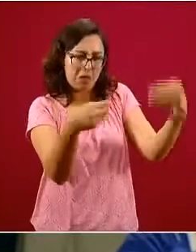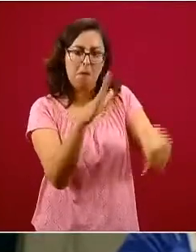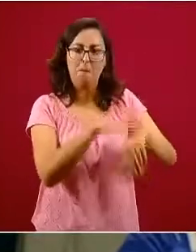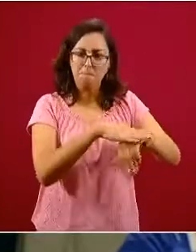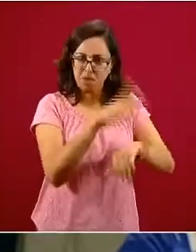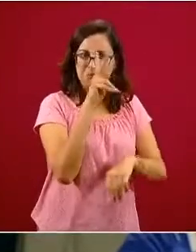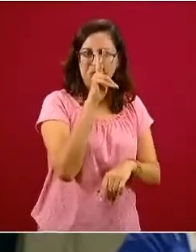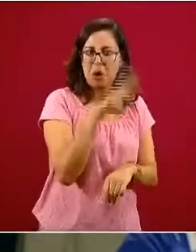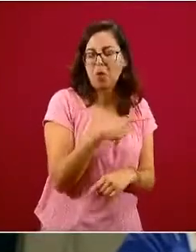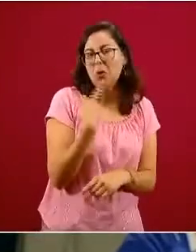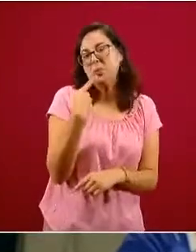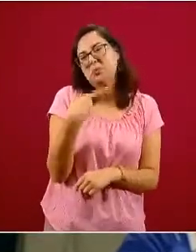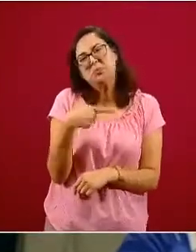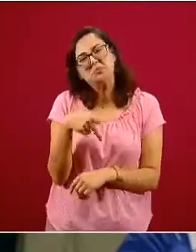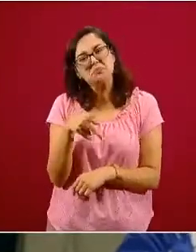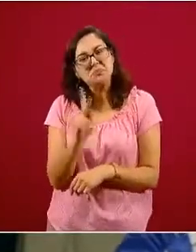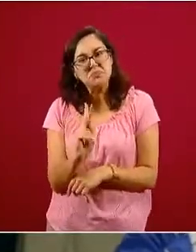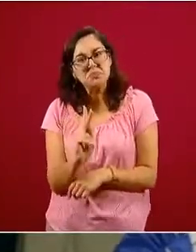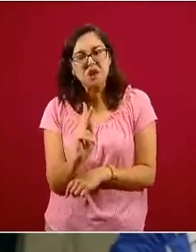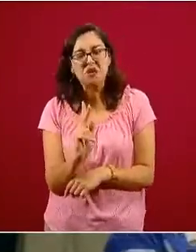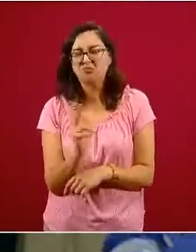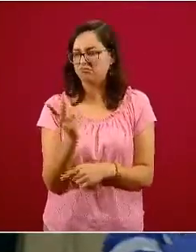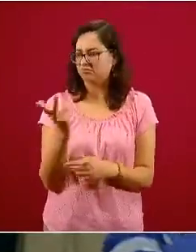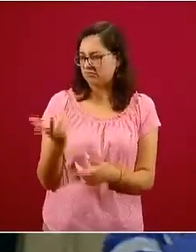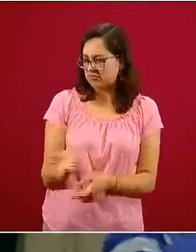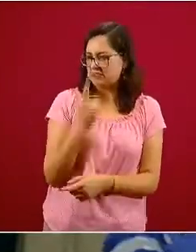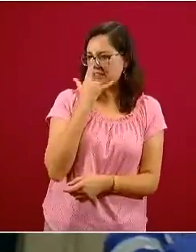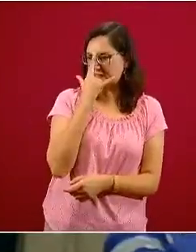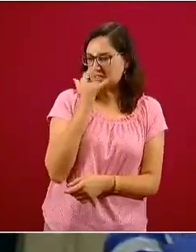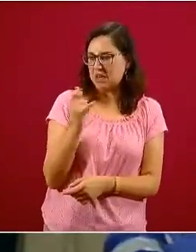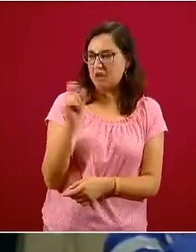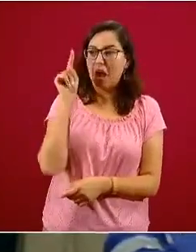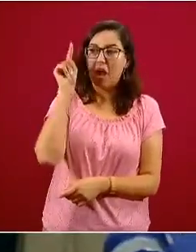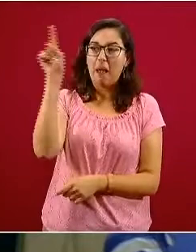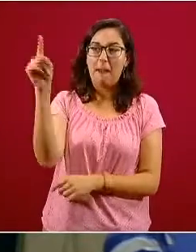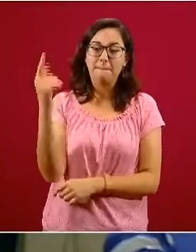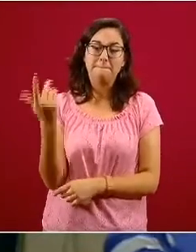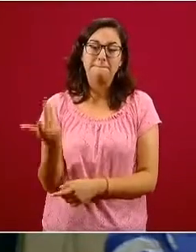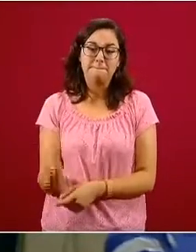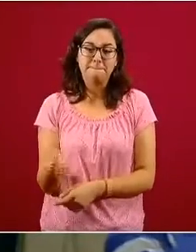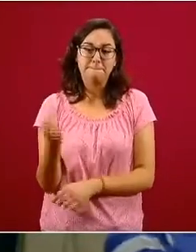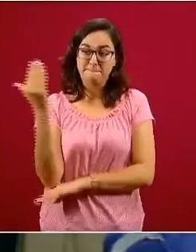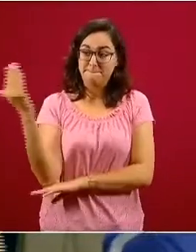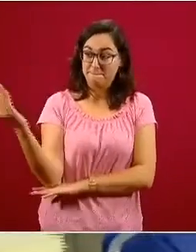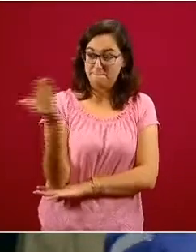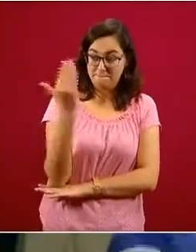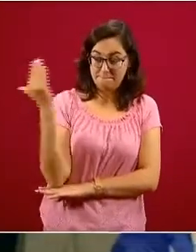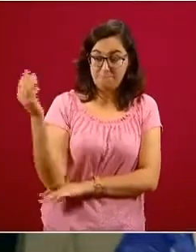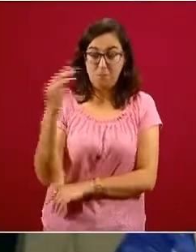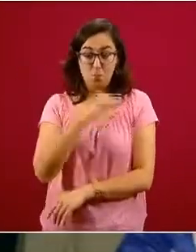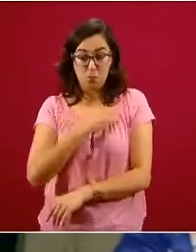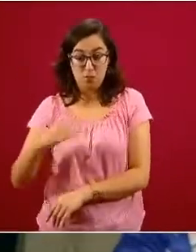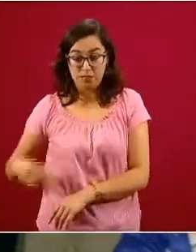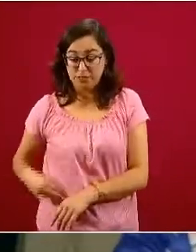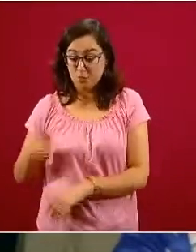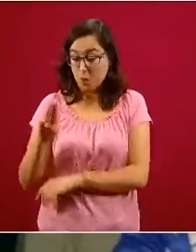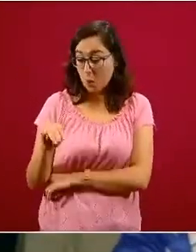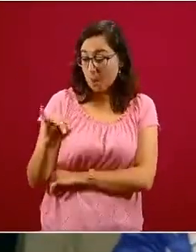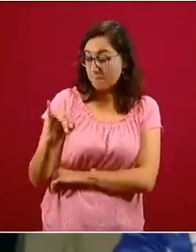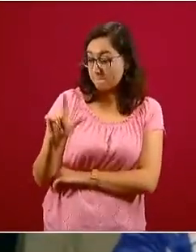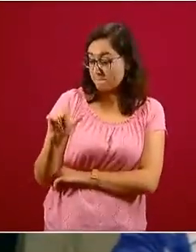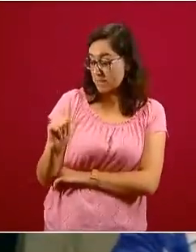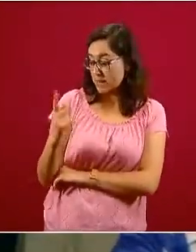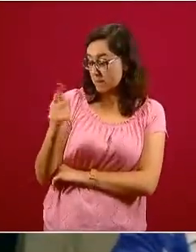sucede que dimos con este dato de Milpa Alta, un municipio que prácticamente en todas las